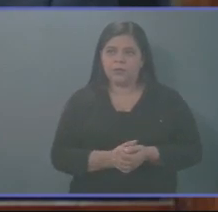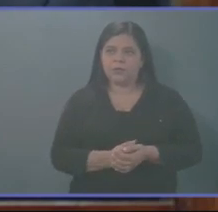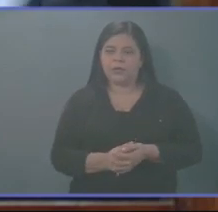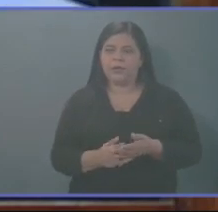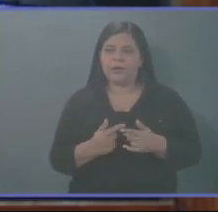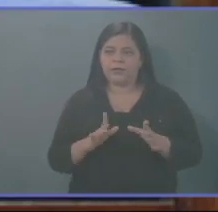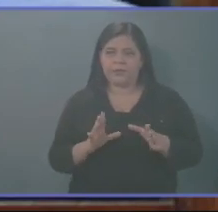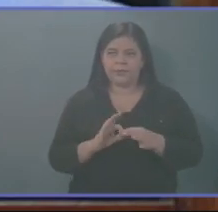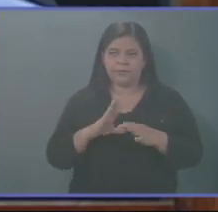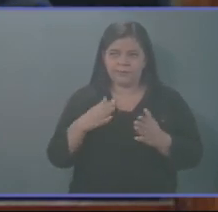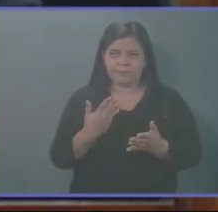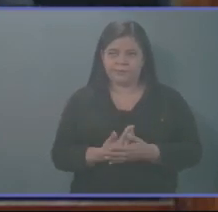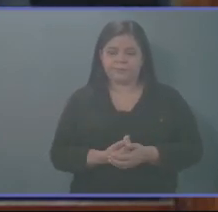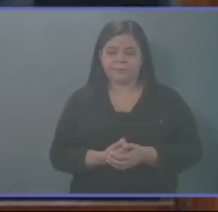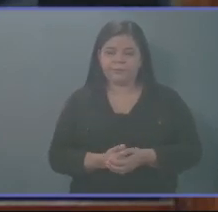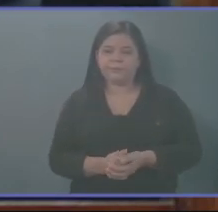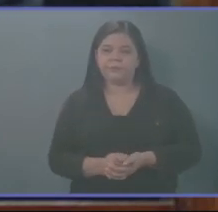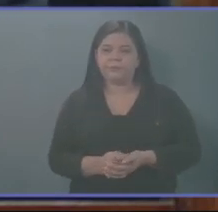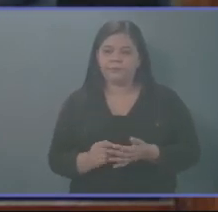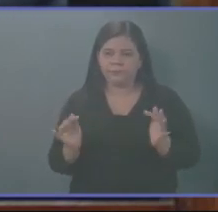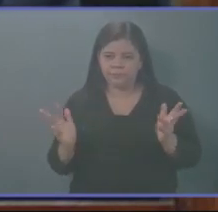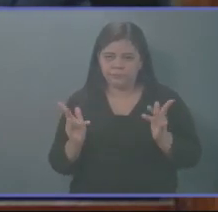y que la reunión fue realizada